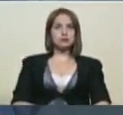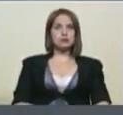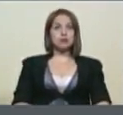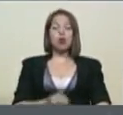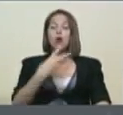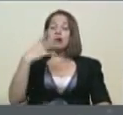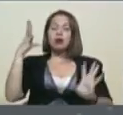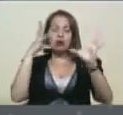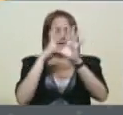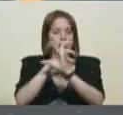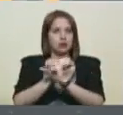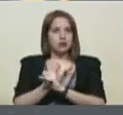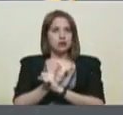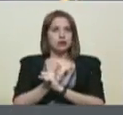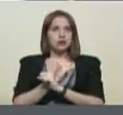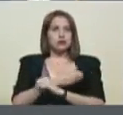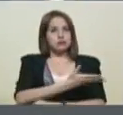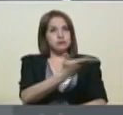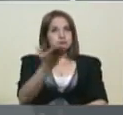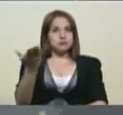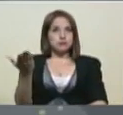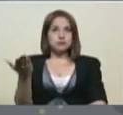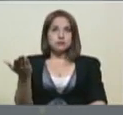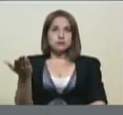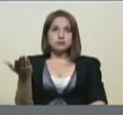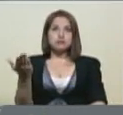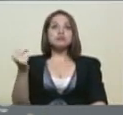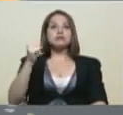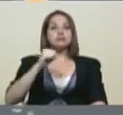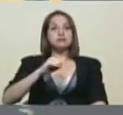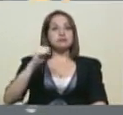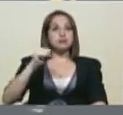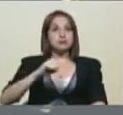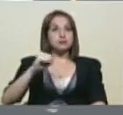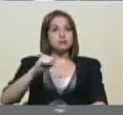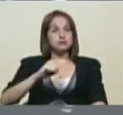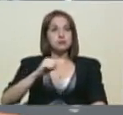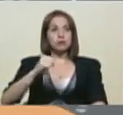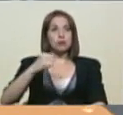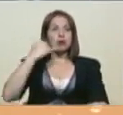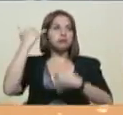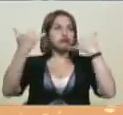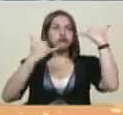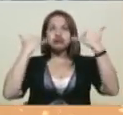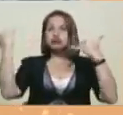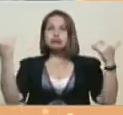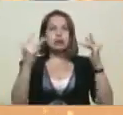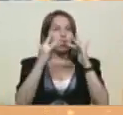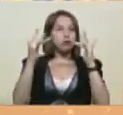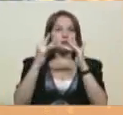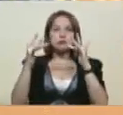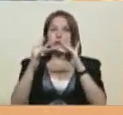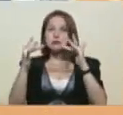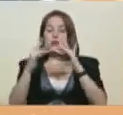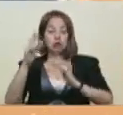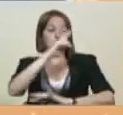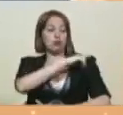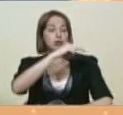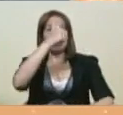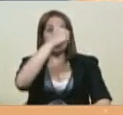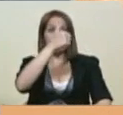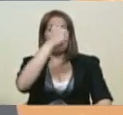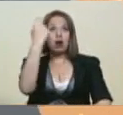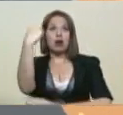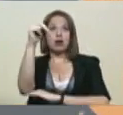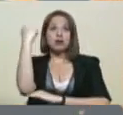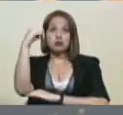Buenas noches. Efectivamente, por la comunicación directa del director